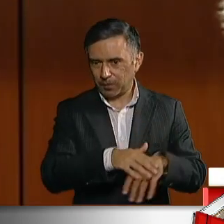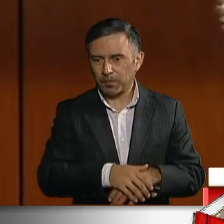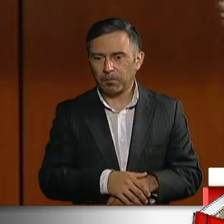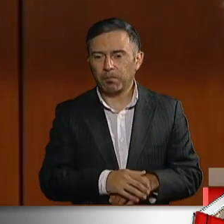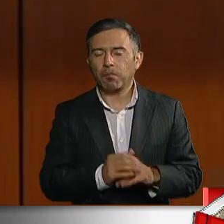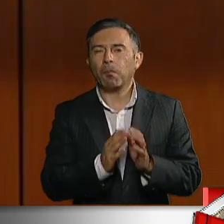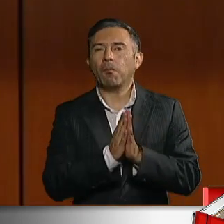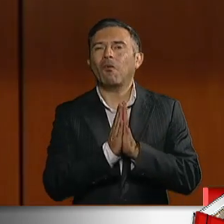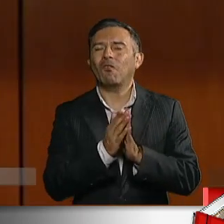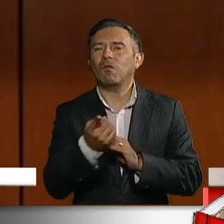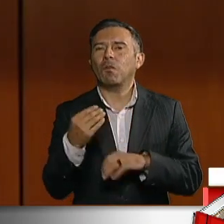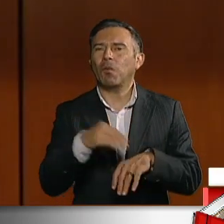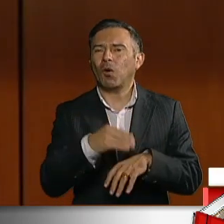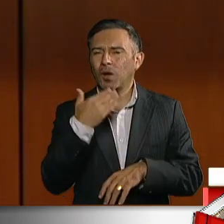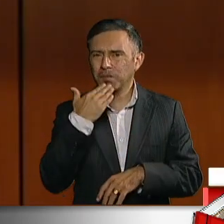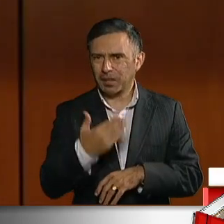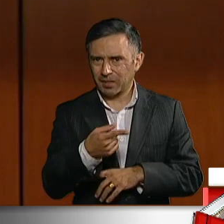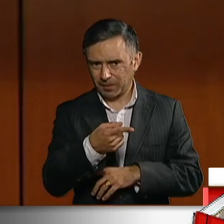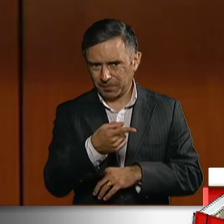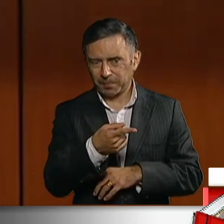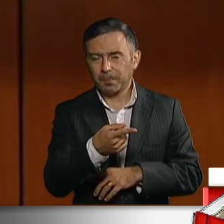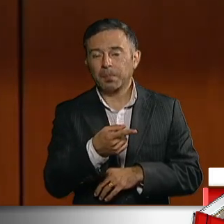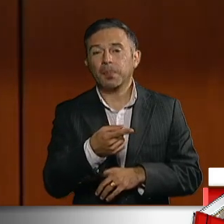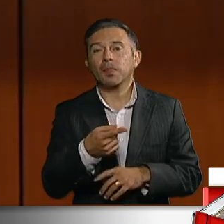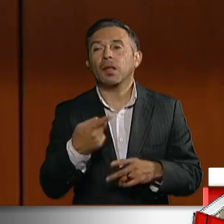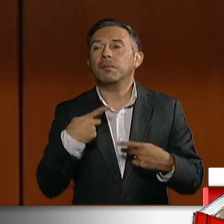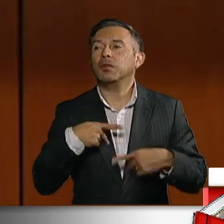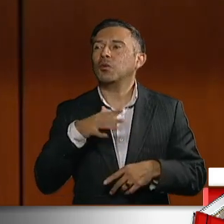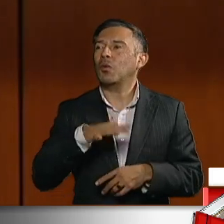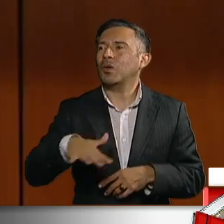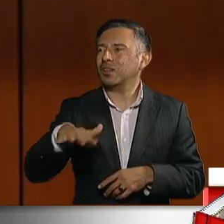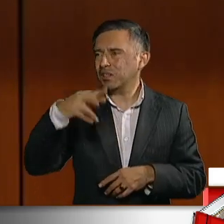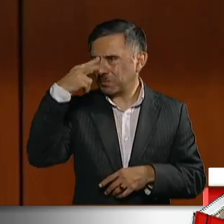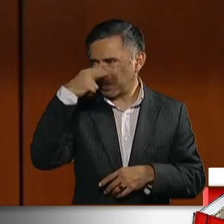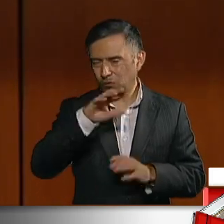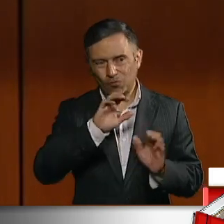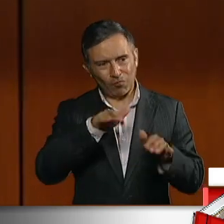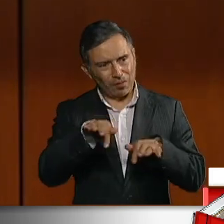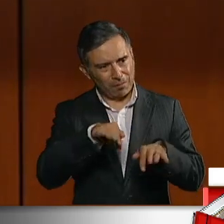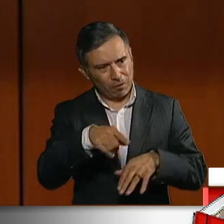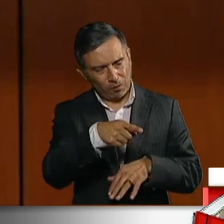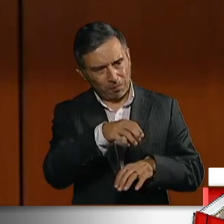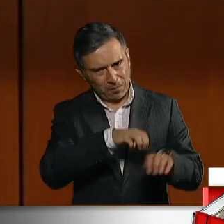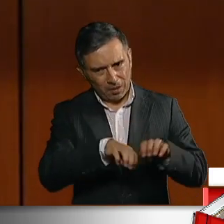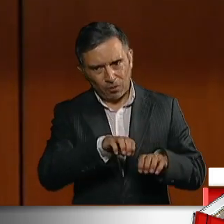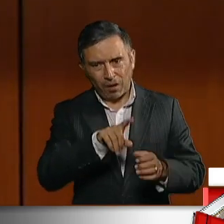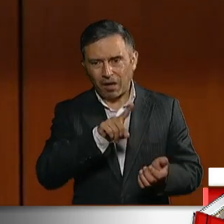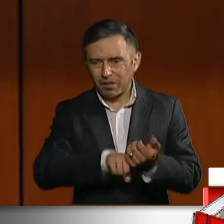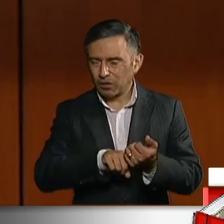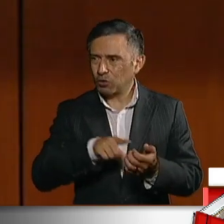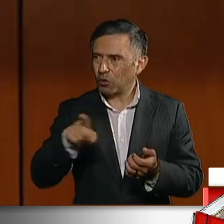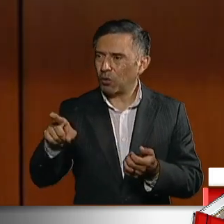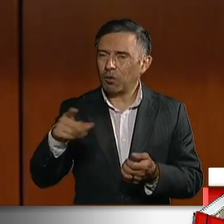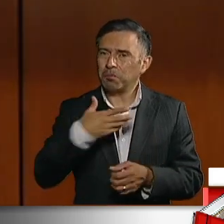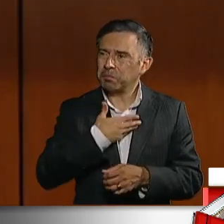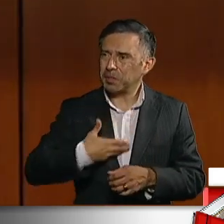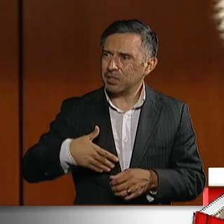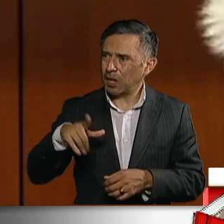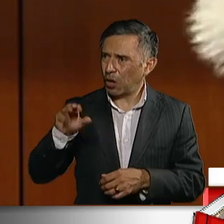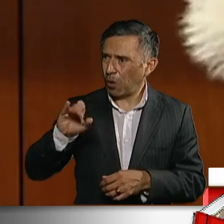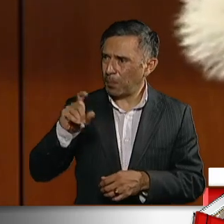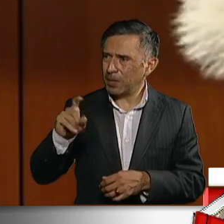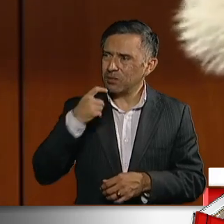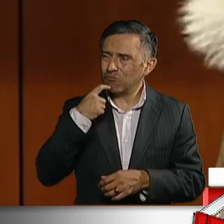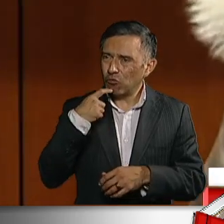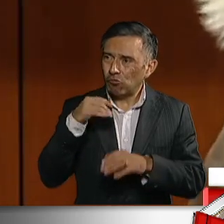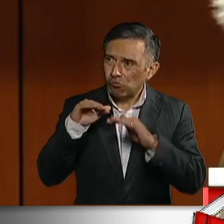Compórtese como empleada de los mexicanos y no como subordinada de López Obrador. Las